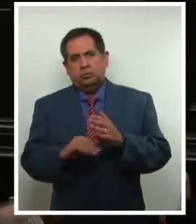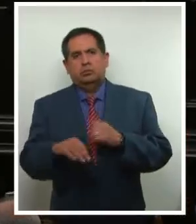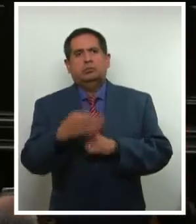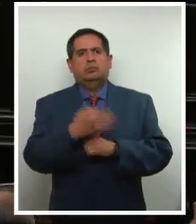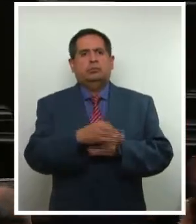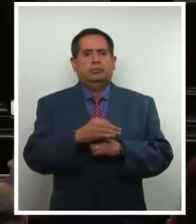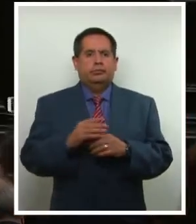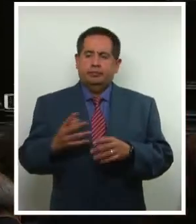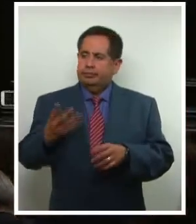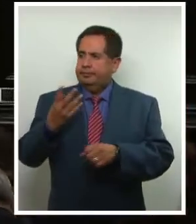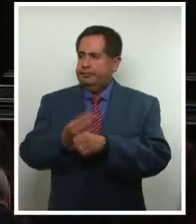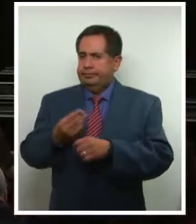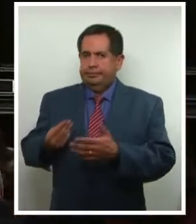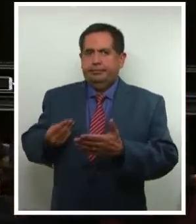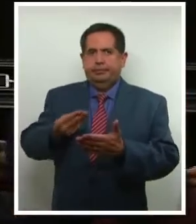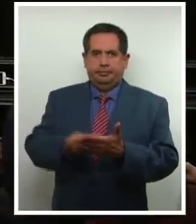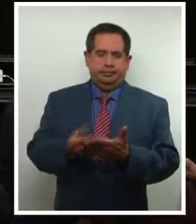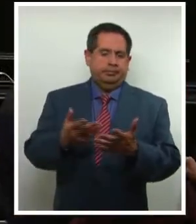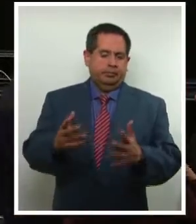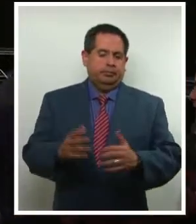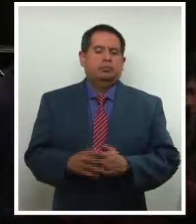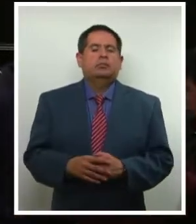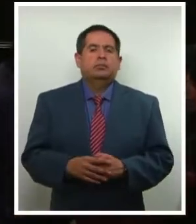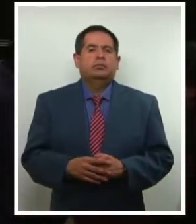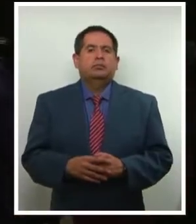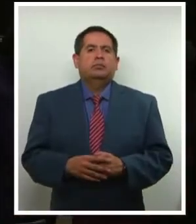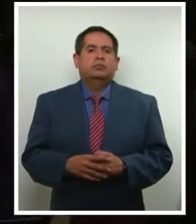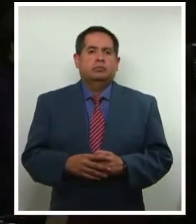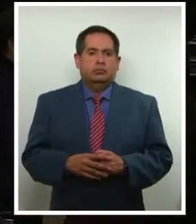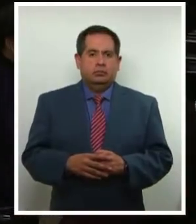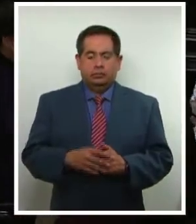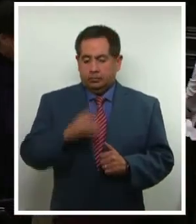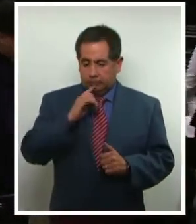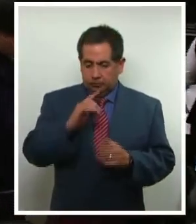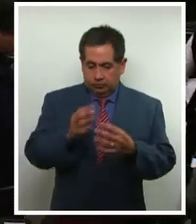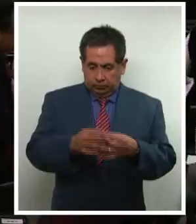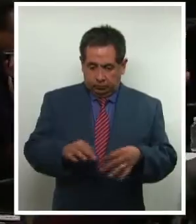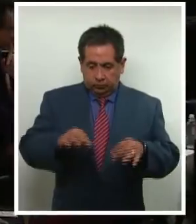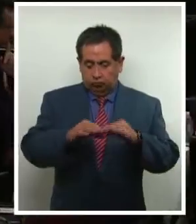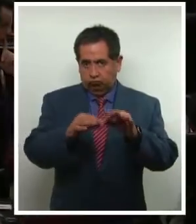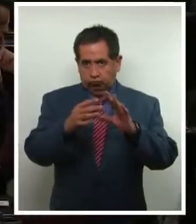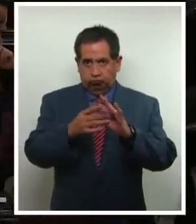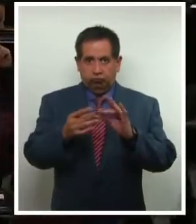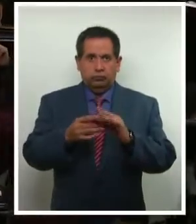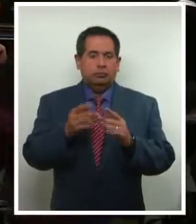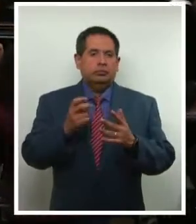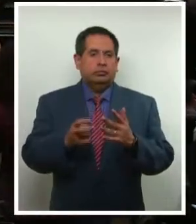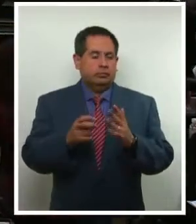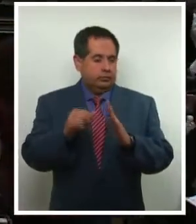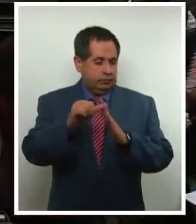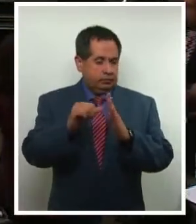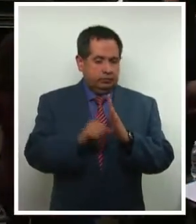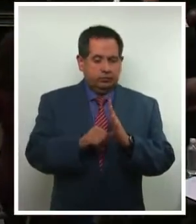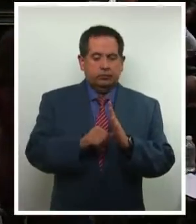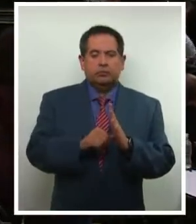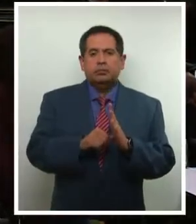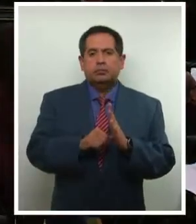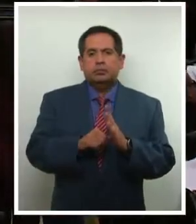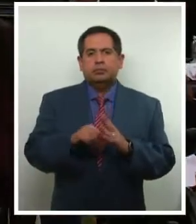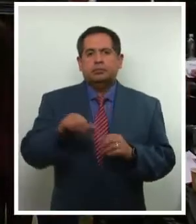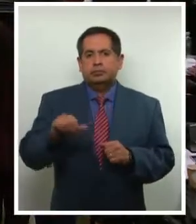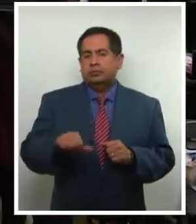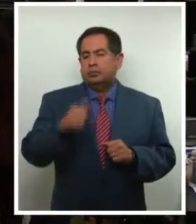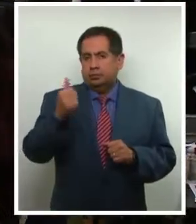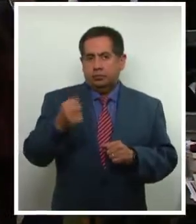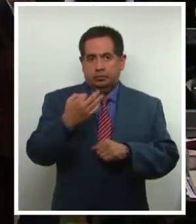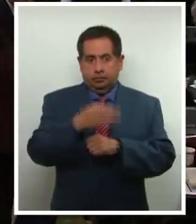con la modificación. Referente a ello, pues bueno, es importante mencionarle que este artículo de su